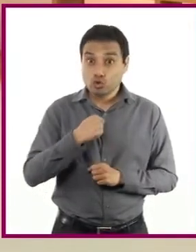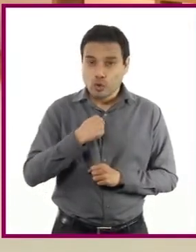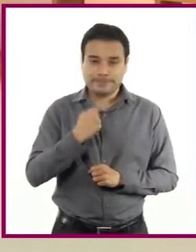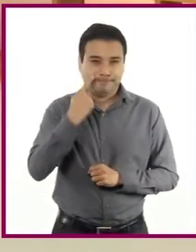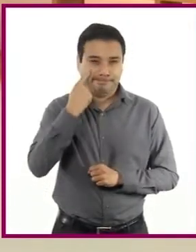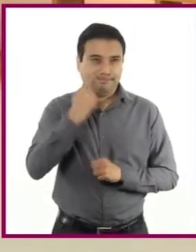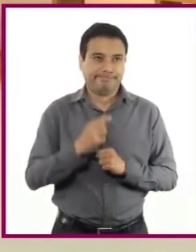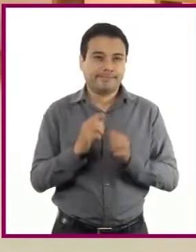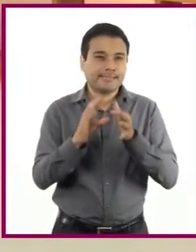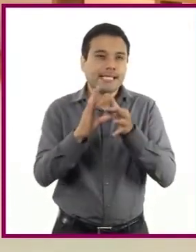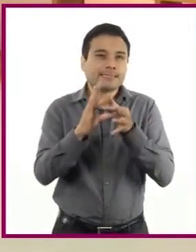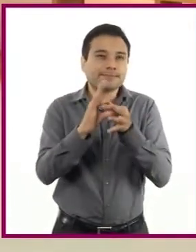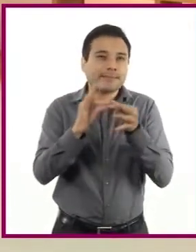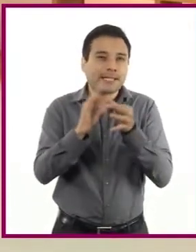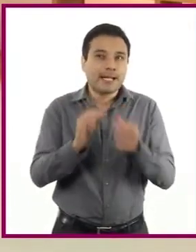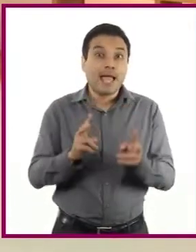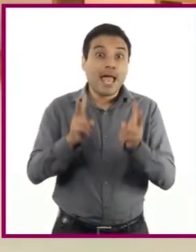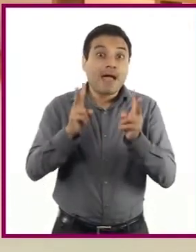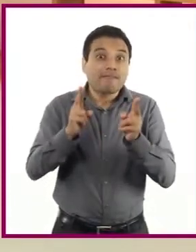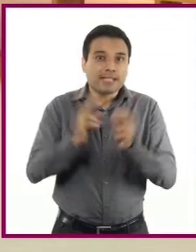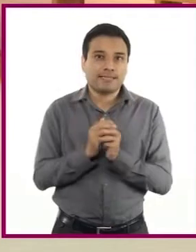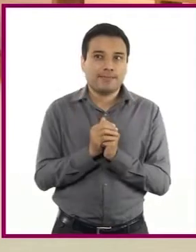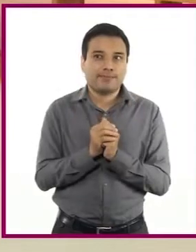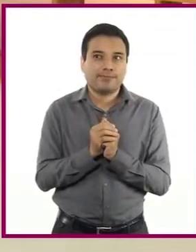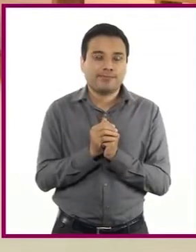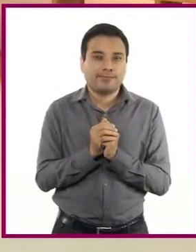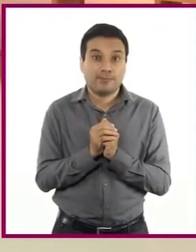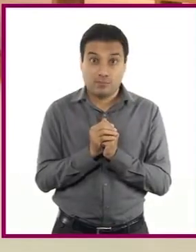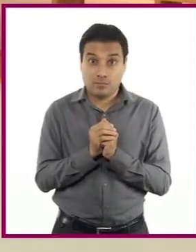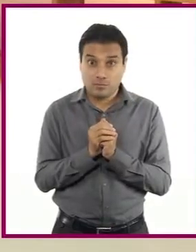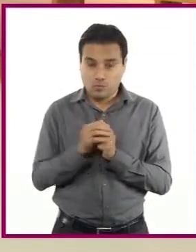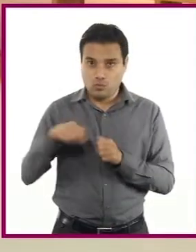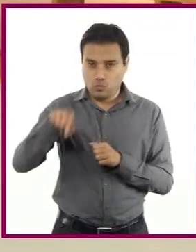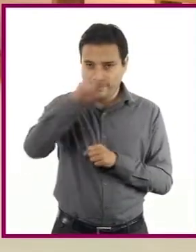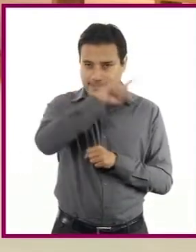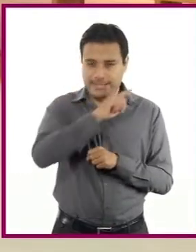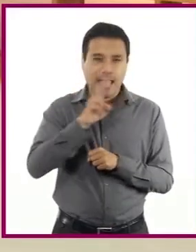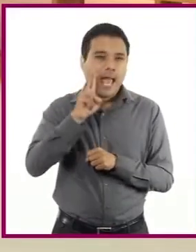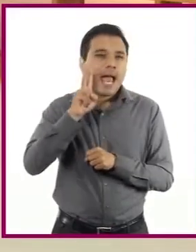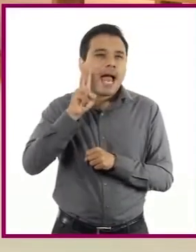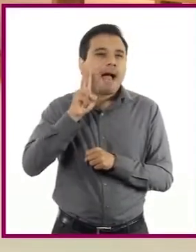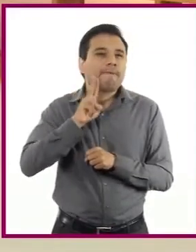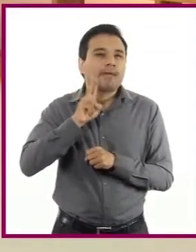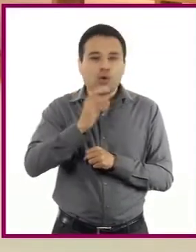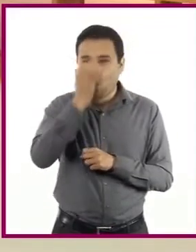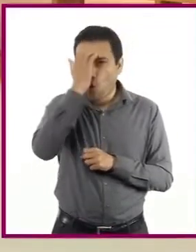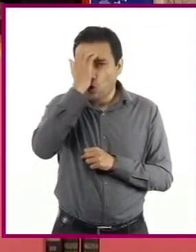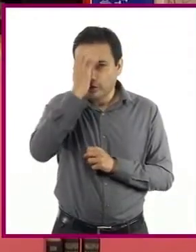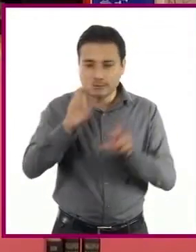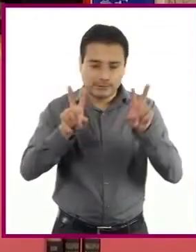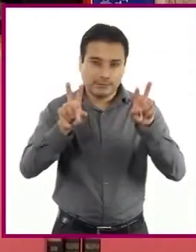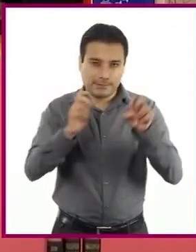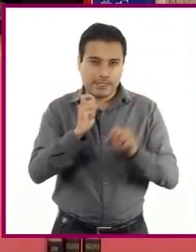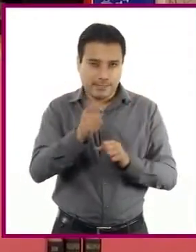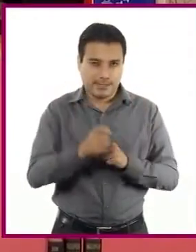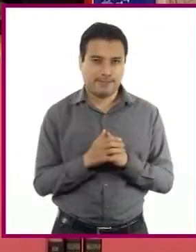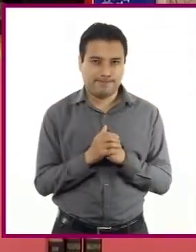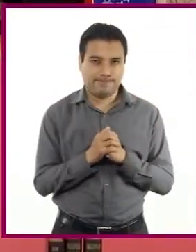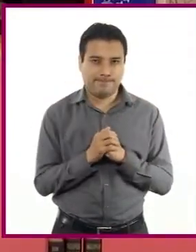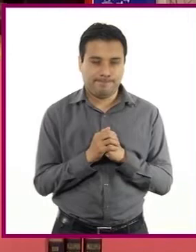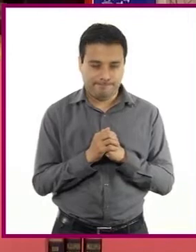frase y les invito a que adivinen el contenido de nuestra sesión. ¿Listos? Para